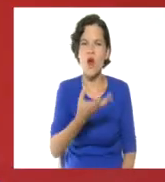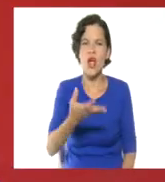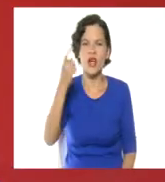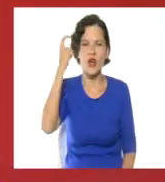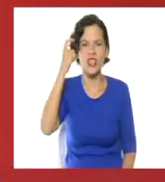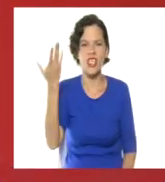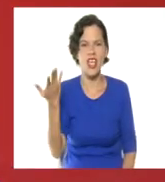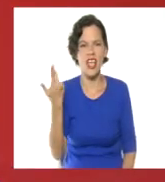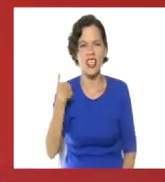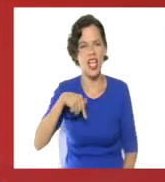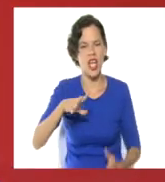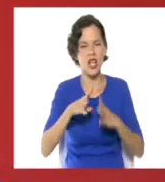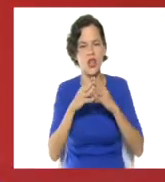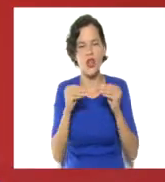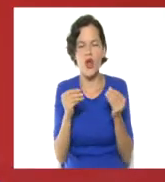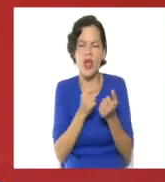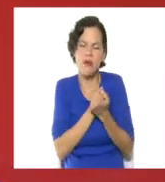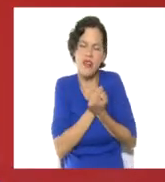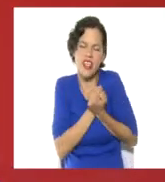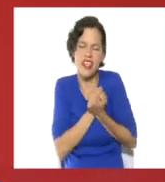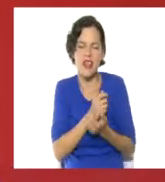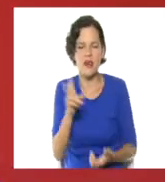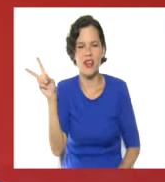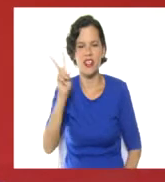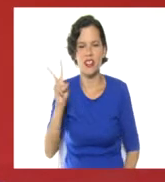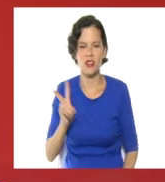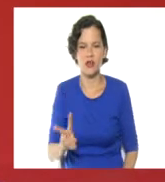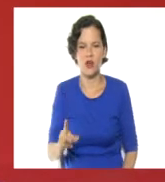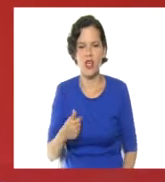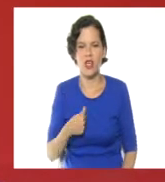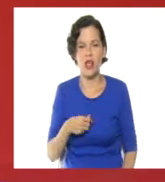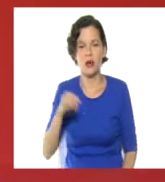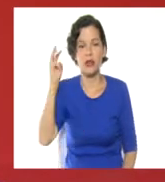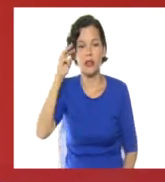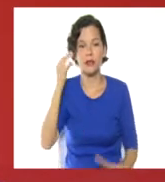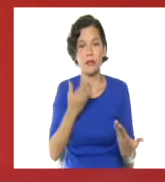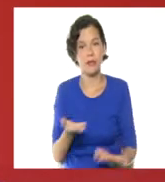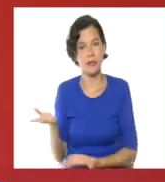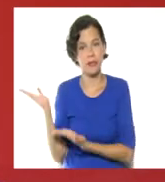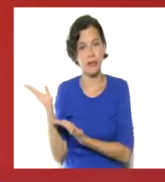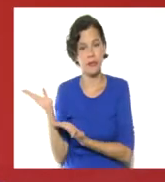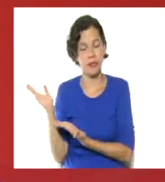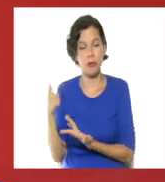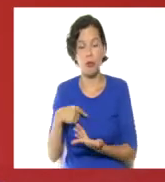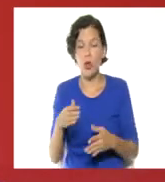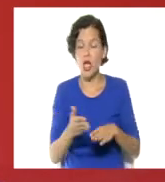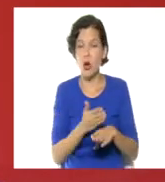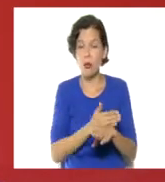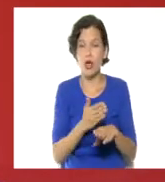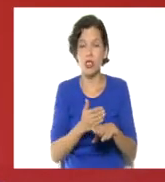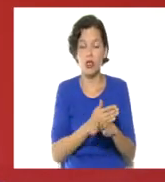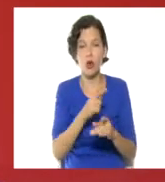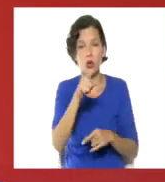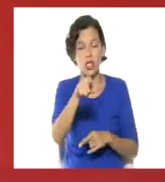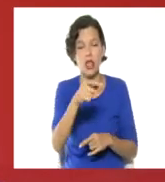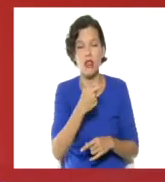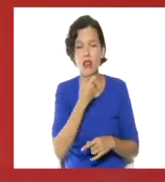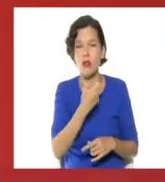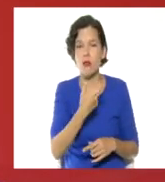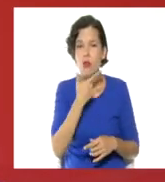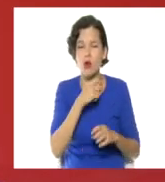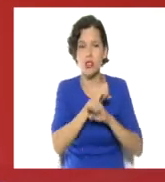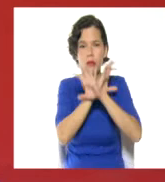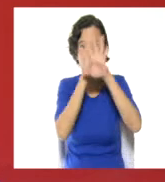Buenos días, tenga toda mi querida Venezuela. Soy Yelindre Mujica y voy a compartir con ustedes esta linda mañana en